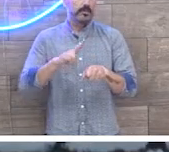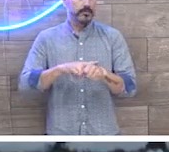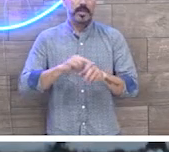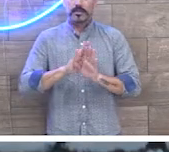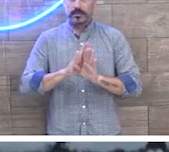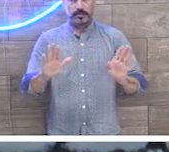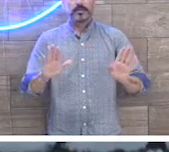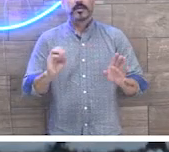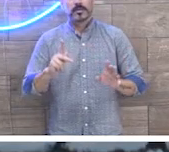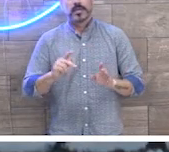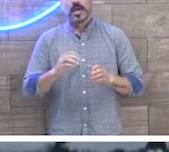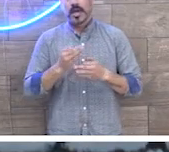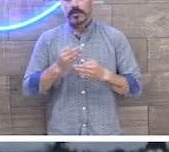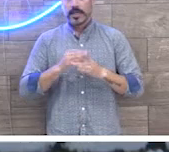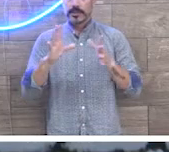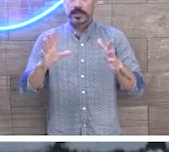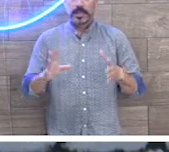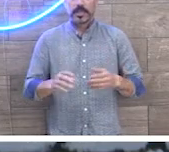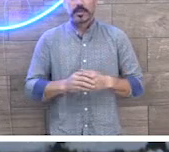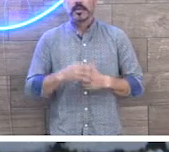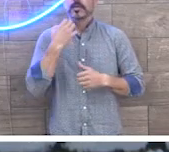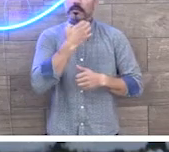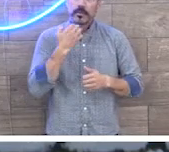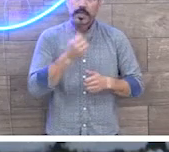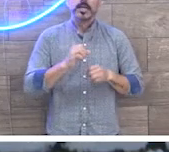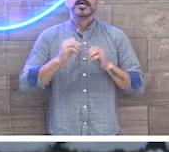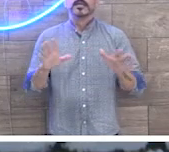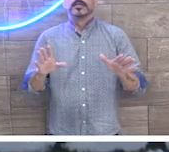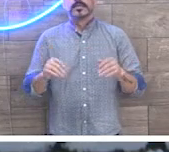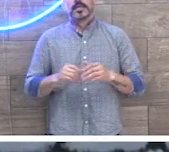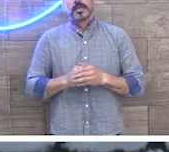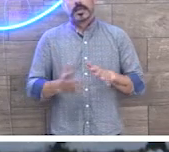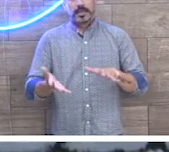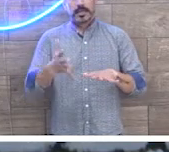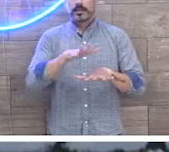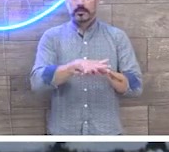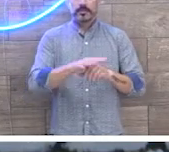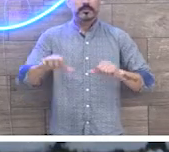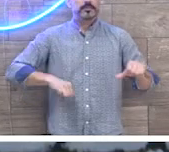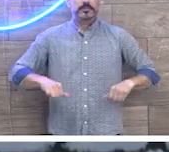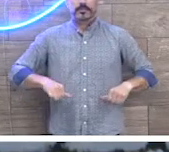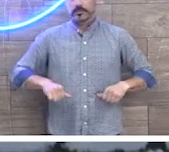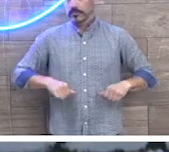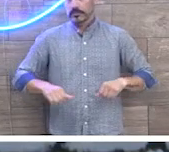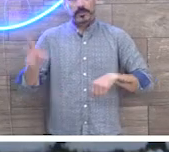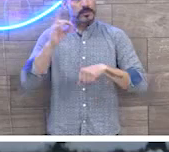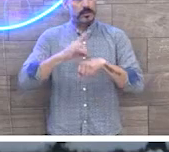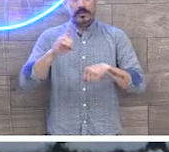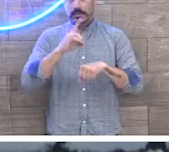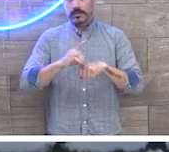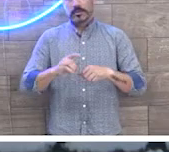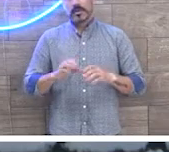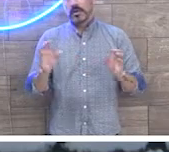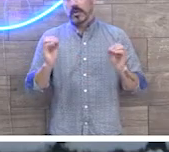vida en casa, ¿no? Ahora ya se ve, ya los aceptan, ya los incluyen en actividades cotidianas, o ya nos